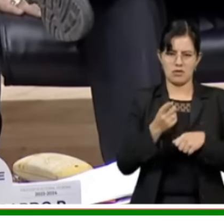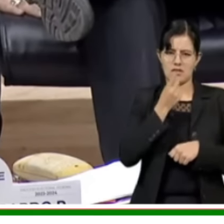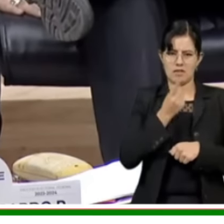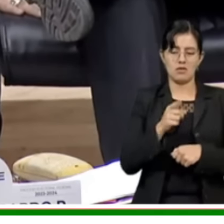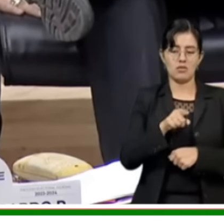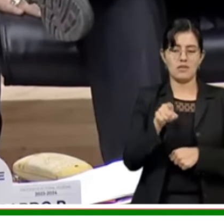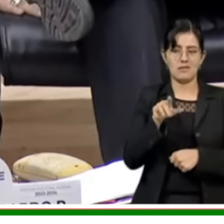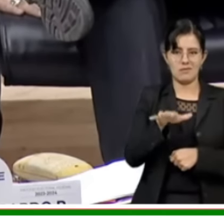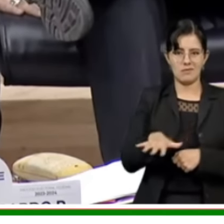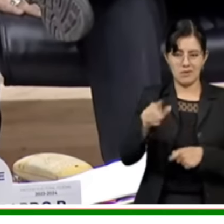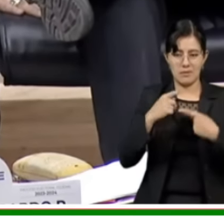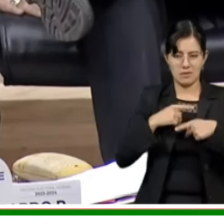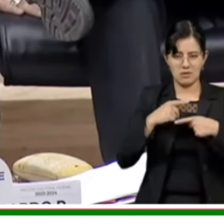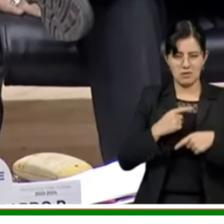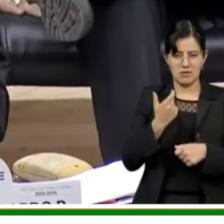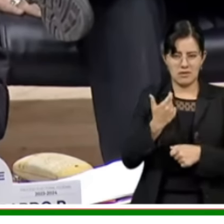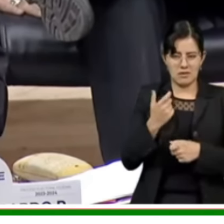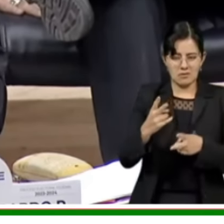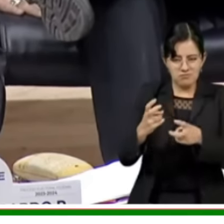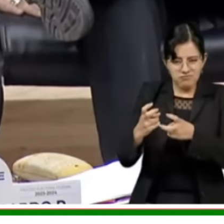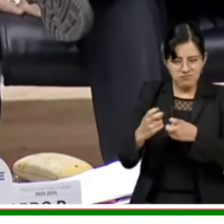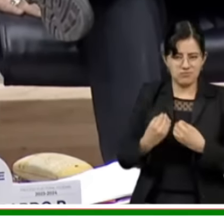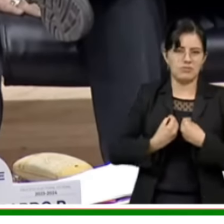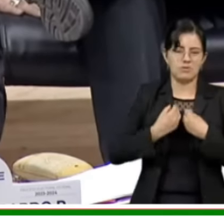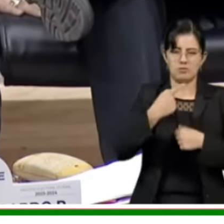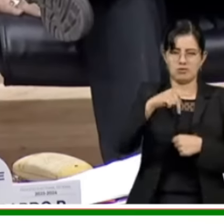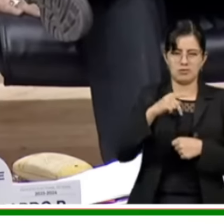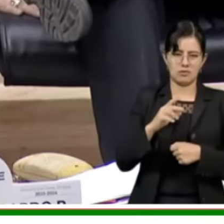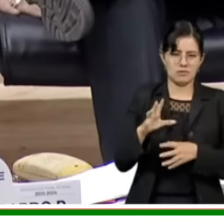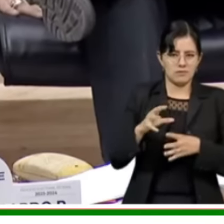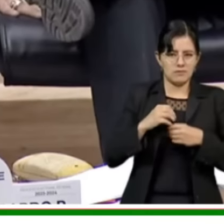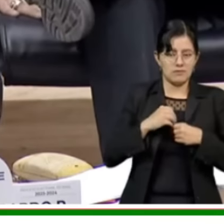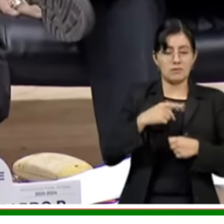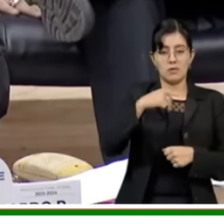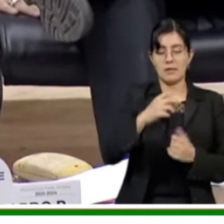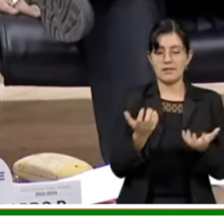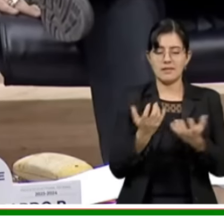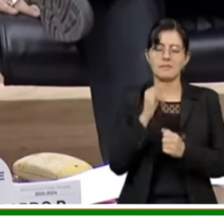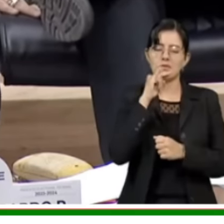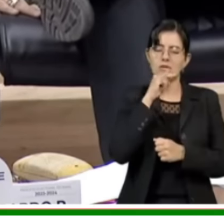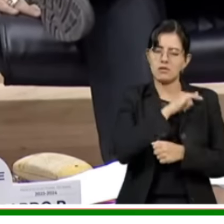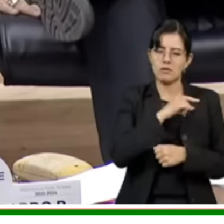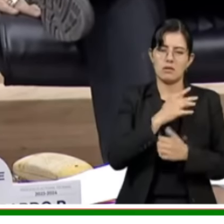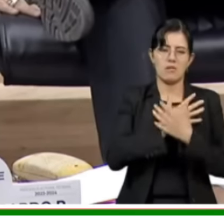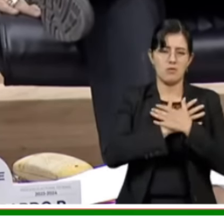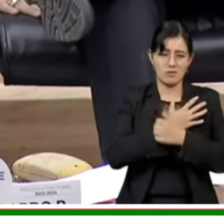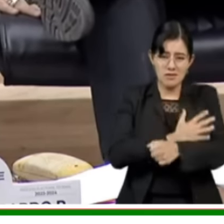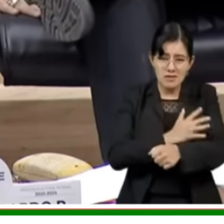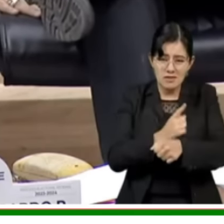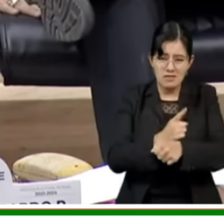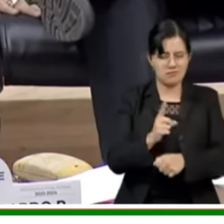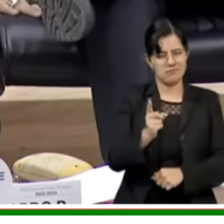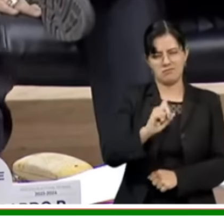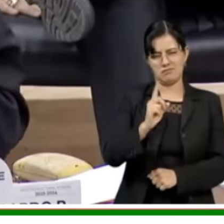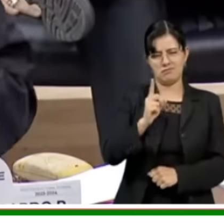traicionan al pueblo sus actitudes son hipócritas su amor no es sincero por